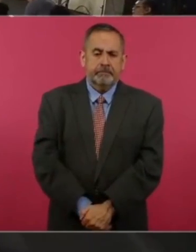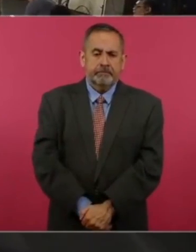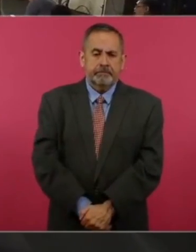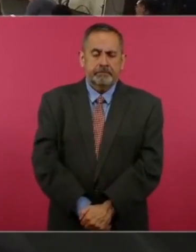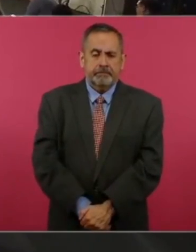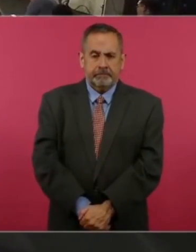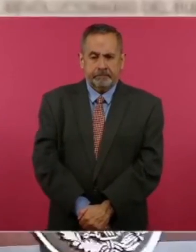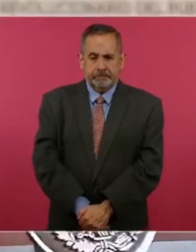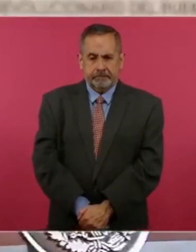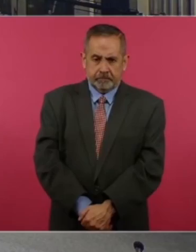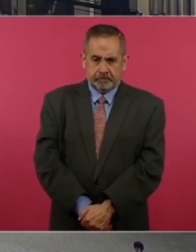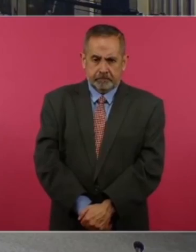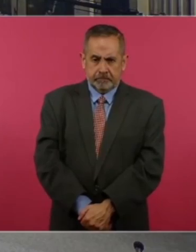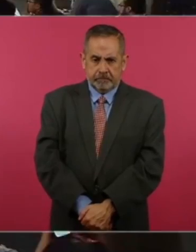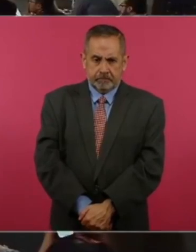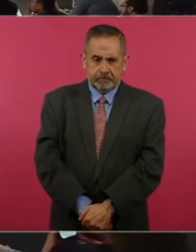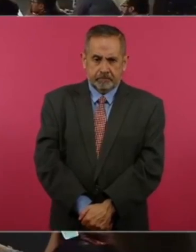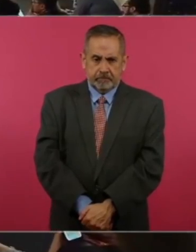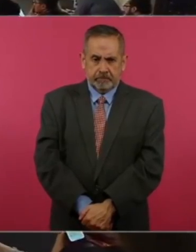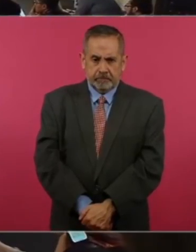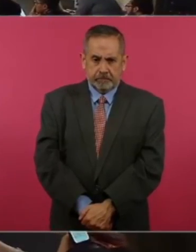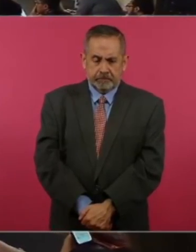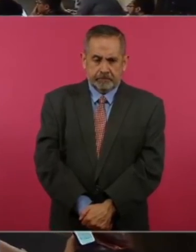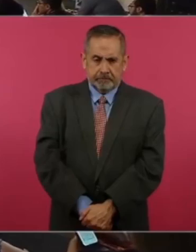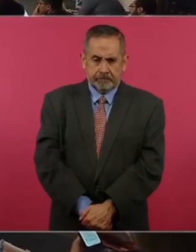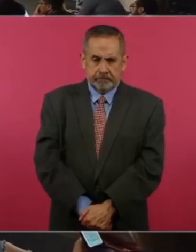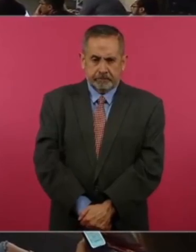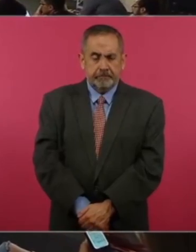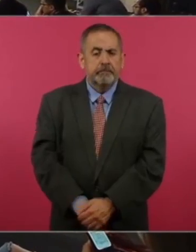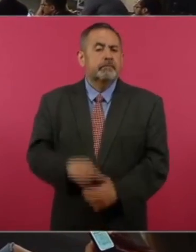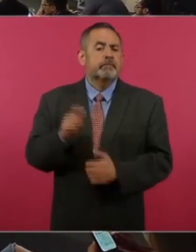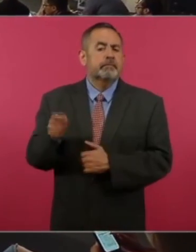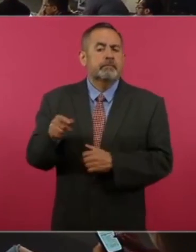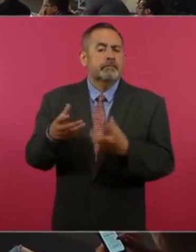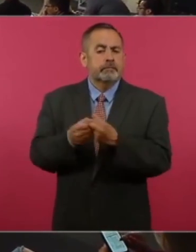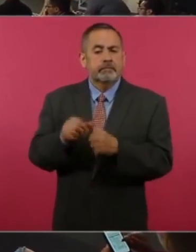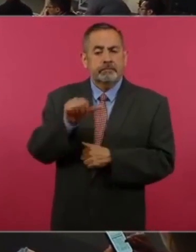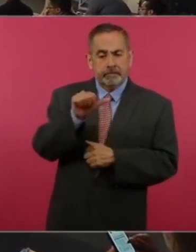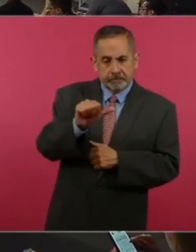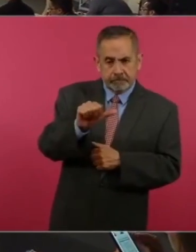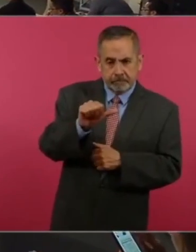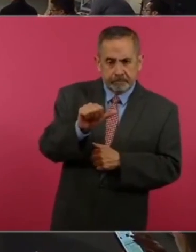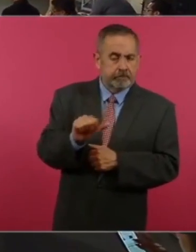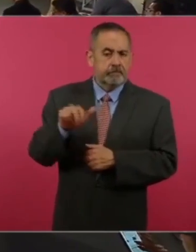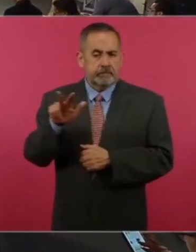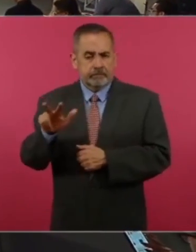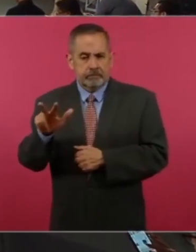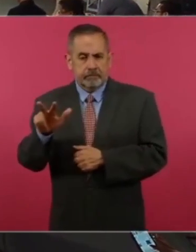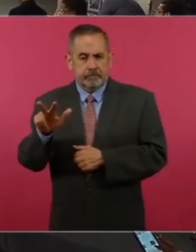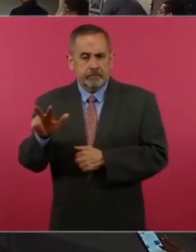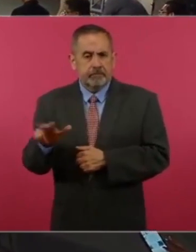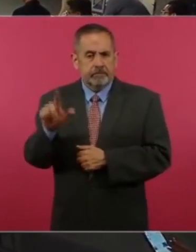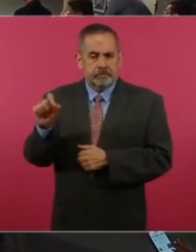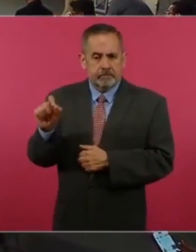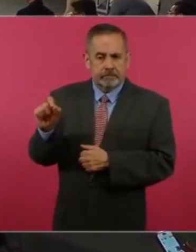Sí, dice. Es este. Es 16, 18, 20.